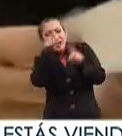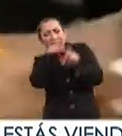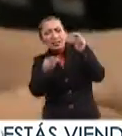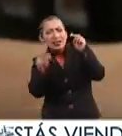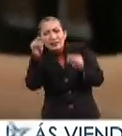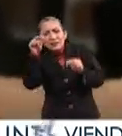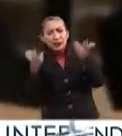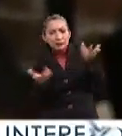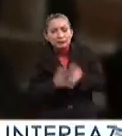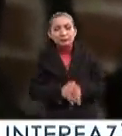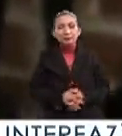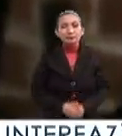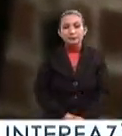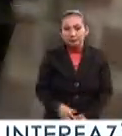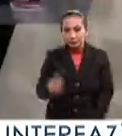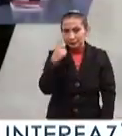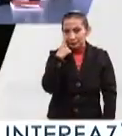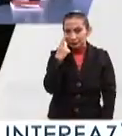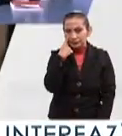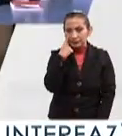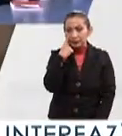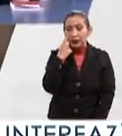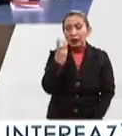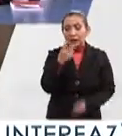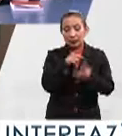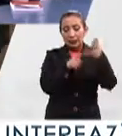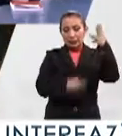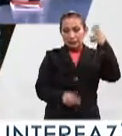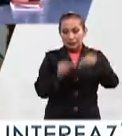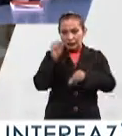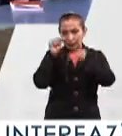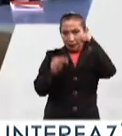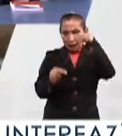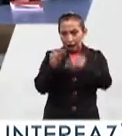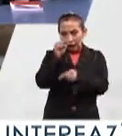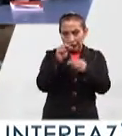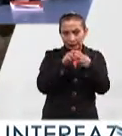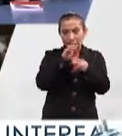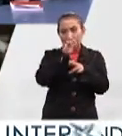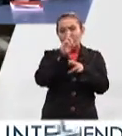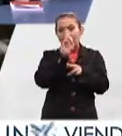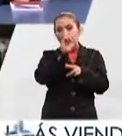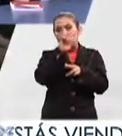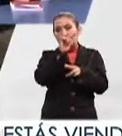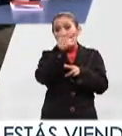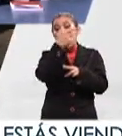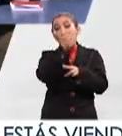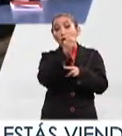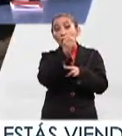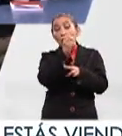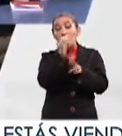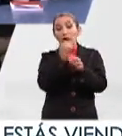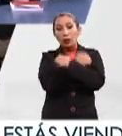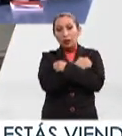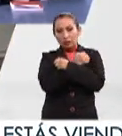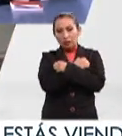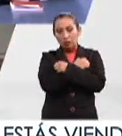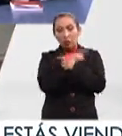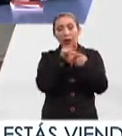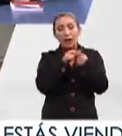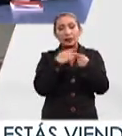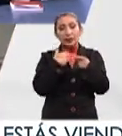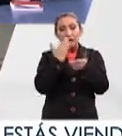en nuestro país, Jorge? Mira, por supuesto, claro, son 3 niveles, principalmente los que involucra el concepto de rezago educativo. Es